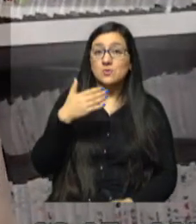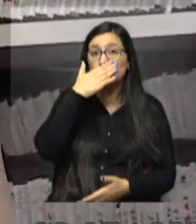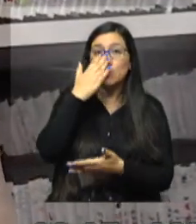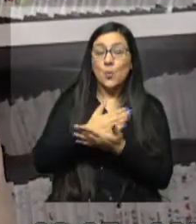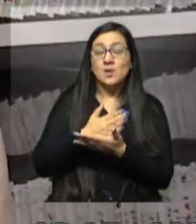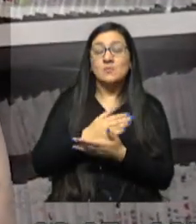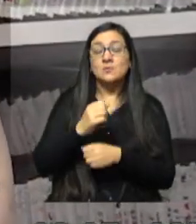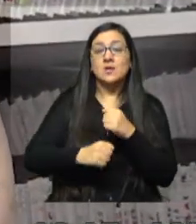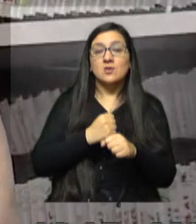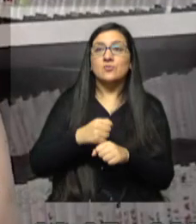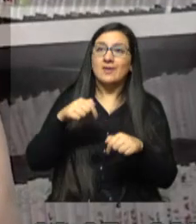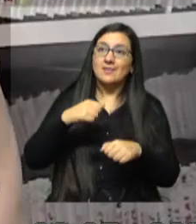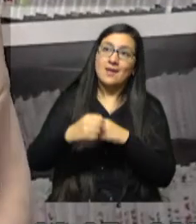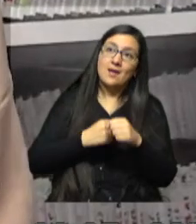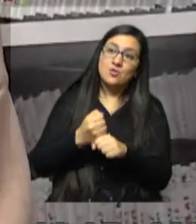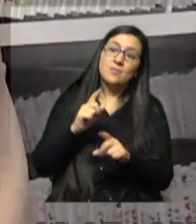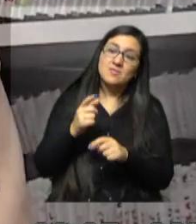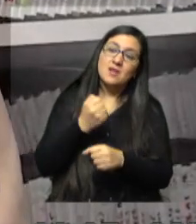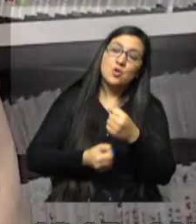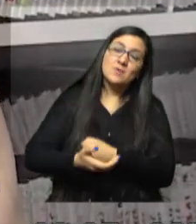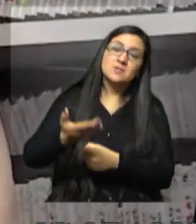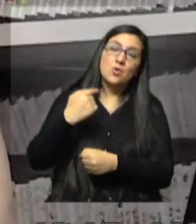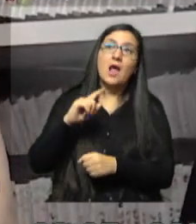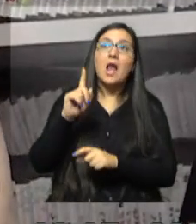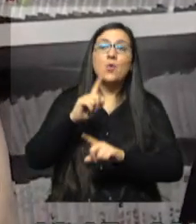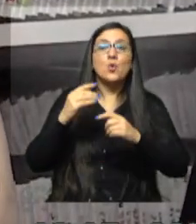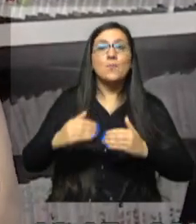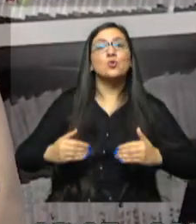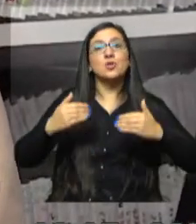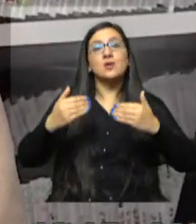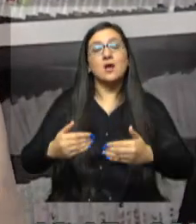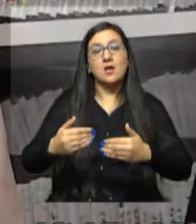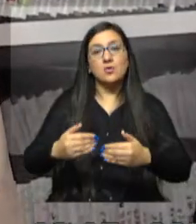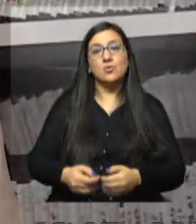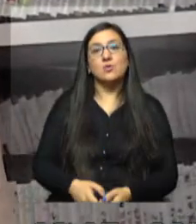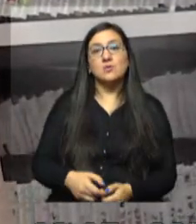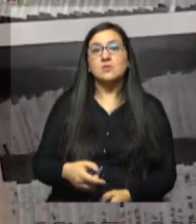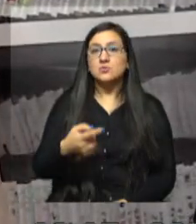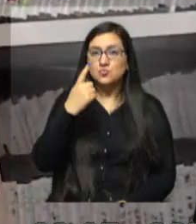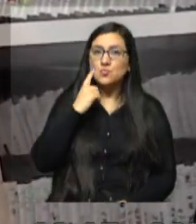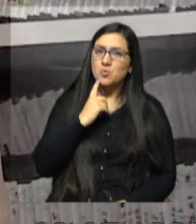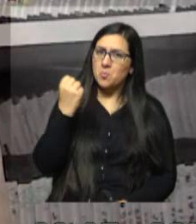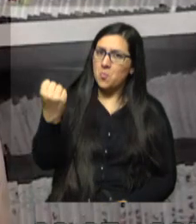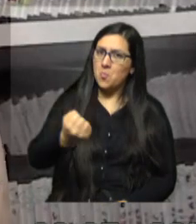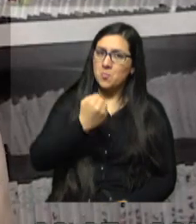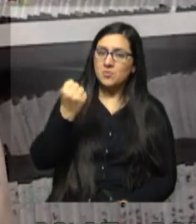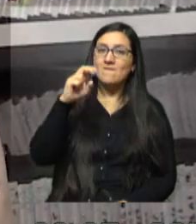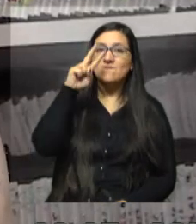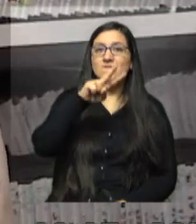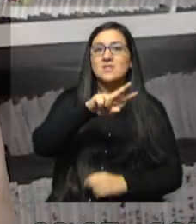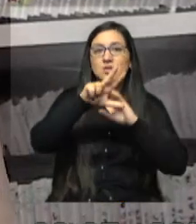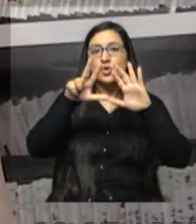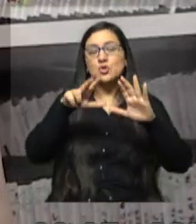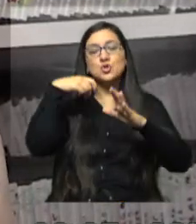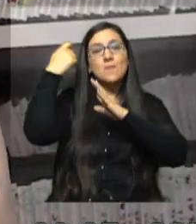¿no? De este año y el año pasado que terminaron de producir. Algunos postergaron el estreno por la pandemia. Y es una cifra bastante significativa, ¿no? 28 películas